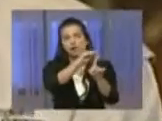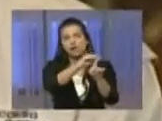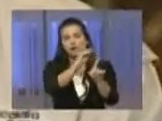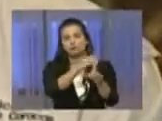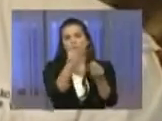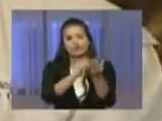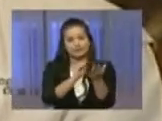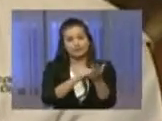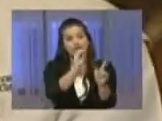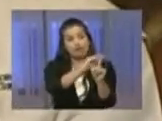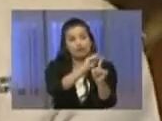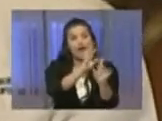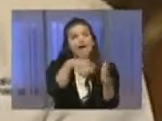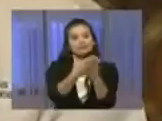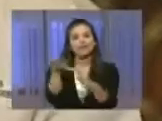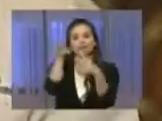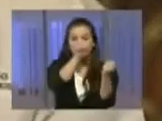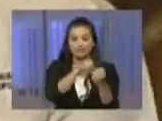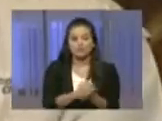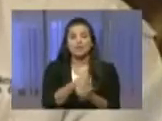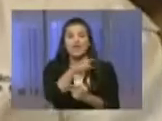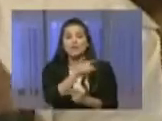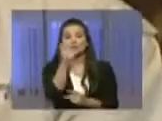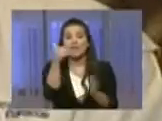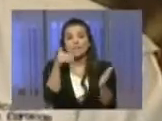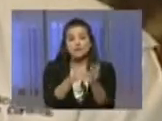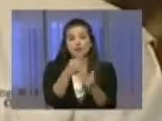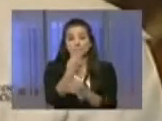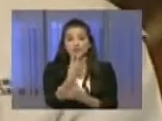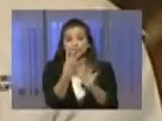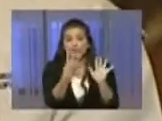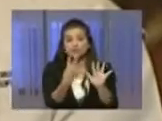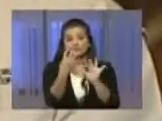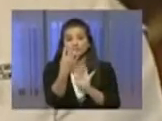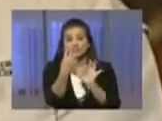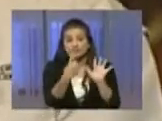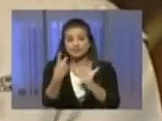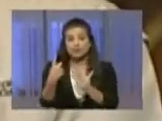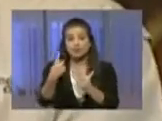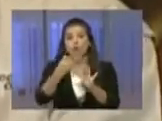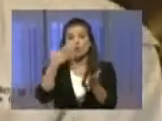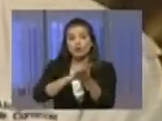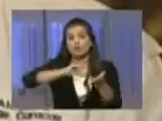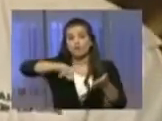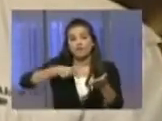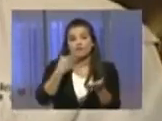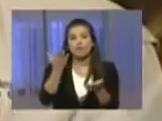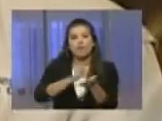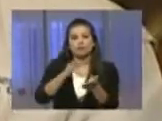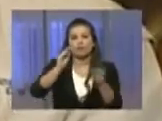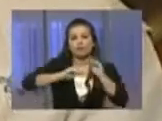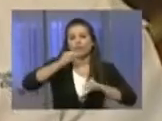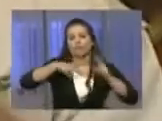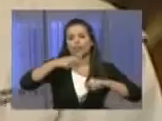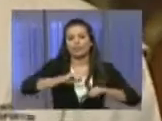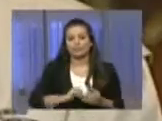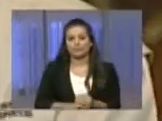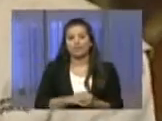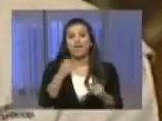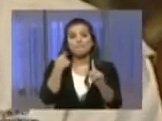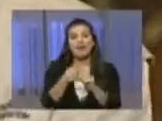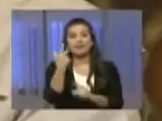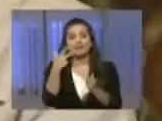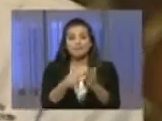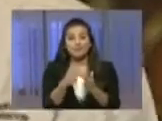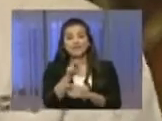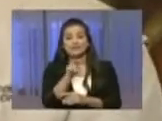10,995 muertos firmando eh 9,333 cédulas inventadas 3003 menores de edad y cientos de